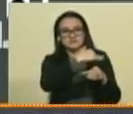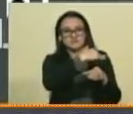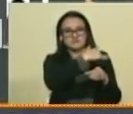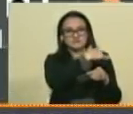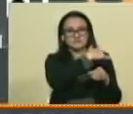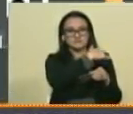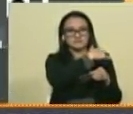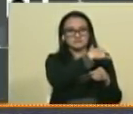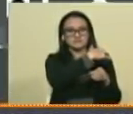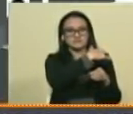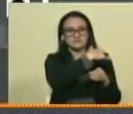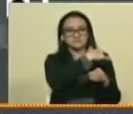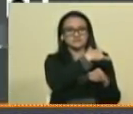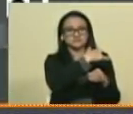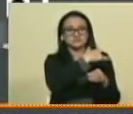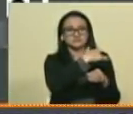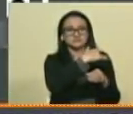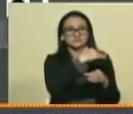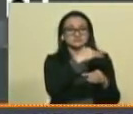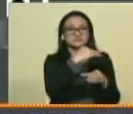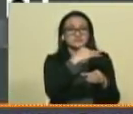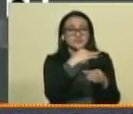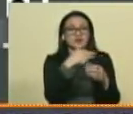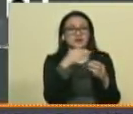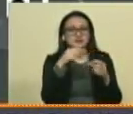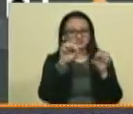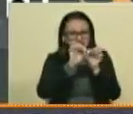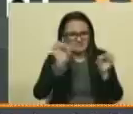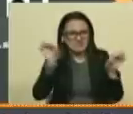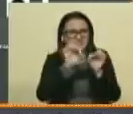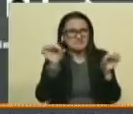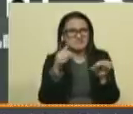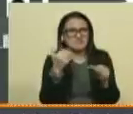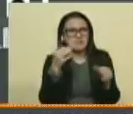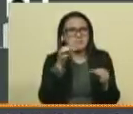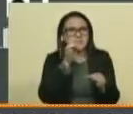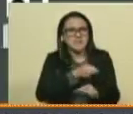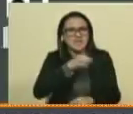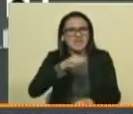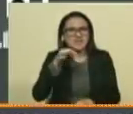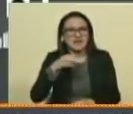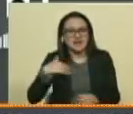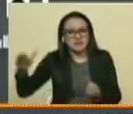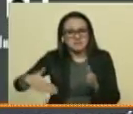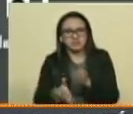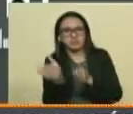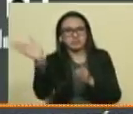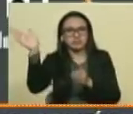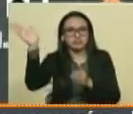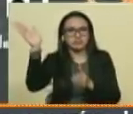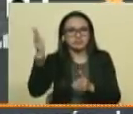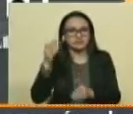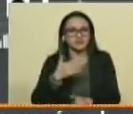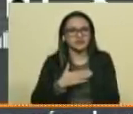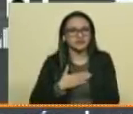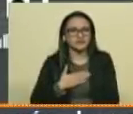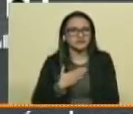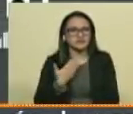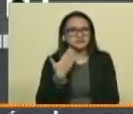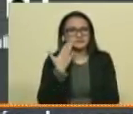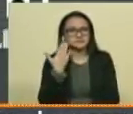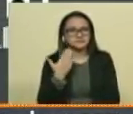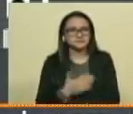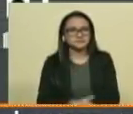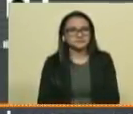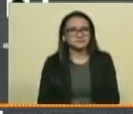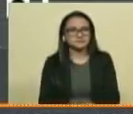el ferrocarril, colocaron una serie de cabillas y piedras para tratar de sacar el ferrocarril de su